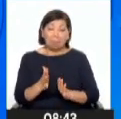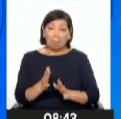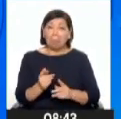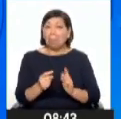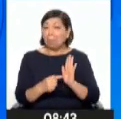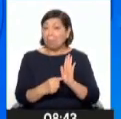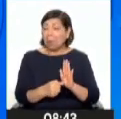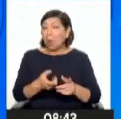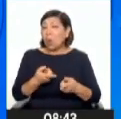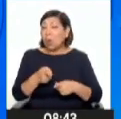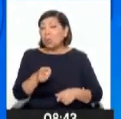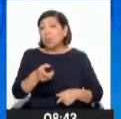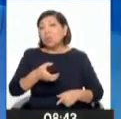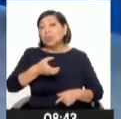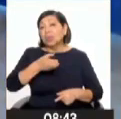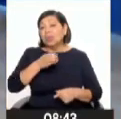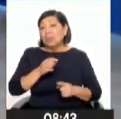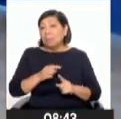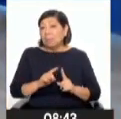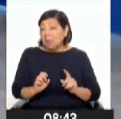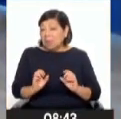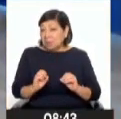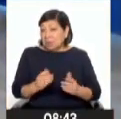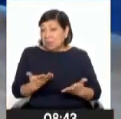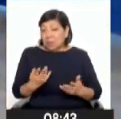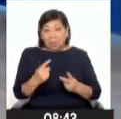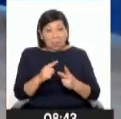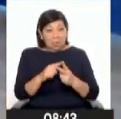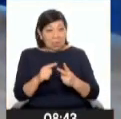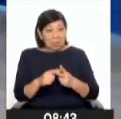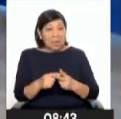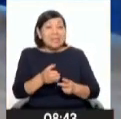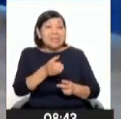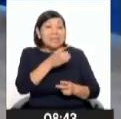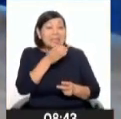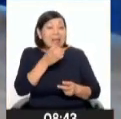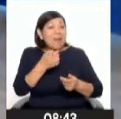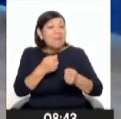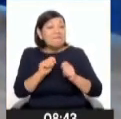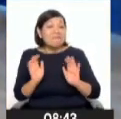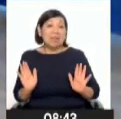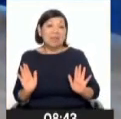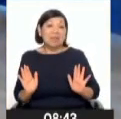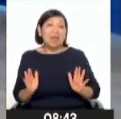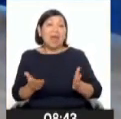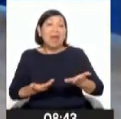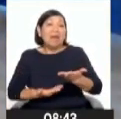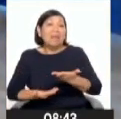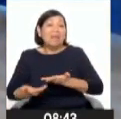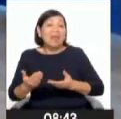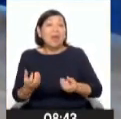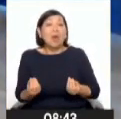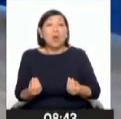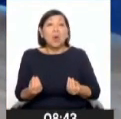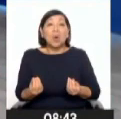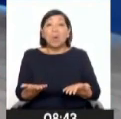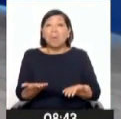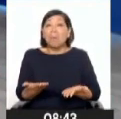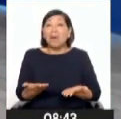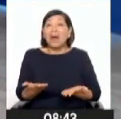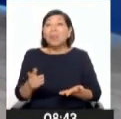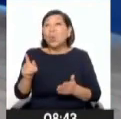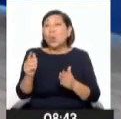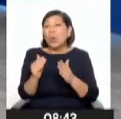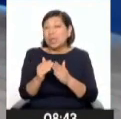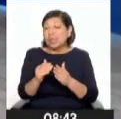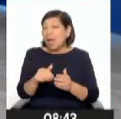pueden ir presentando al tomarlo, ¿se da en ambos casos, por ejemplo, en la cerveza que se vende de manera comercial como la cerveza